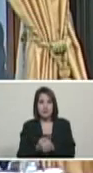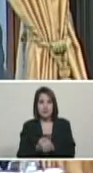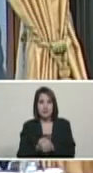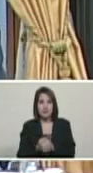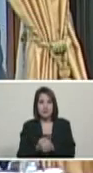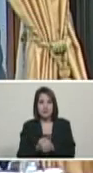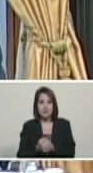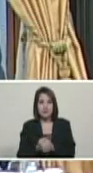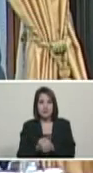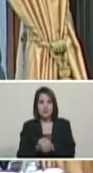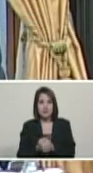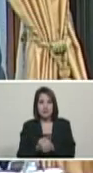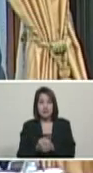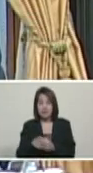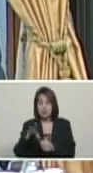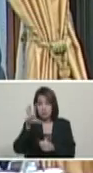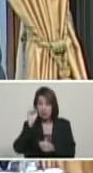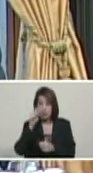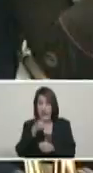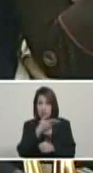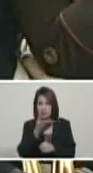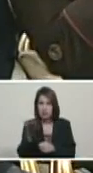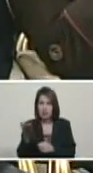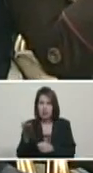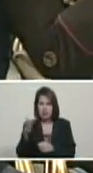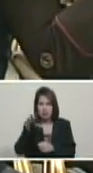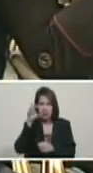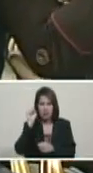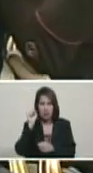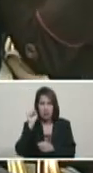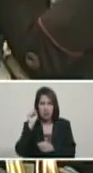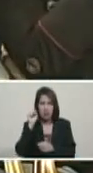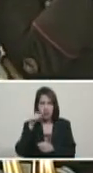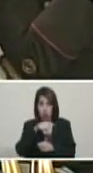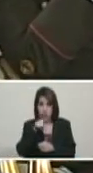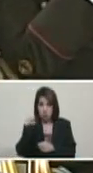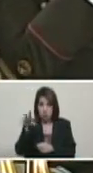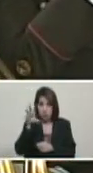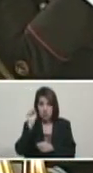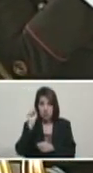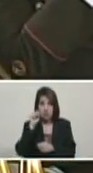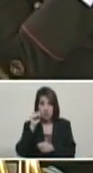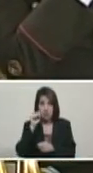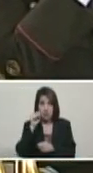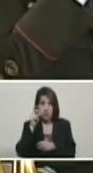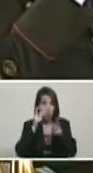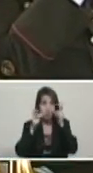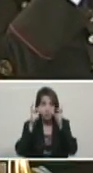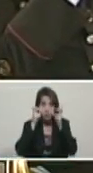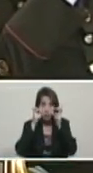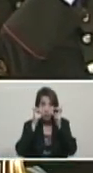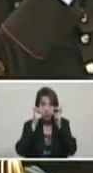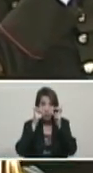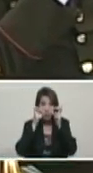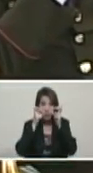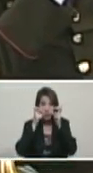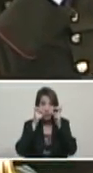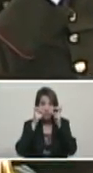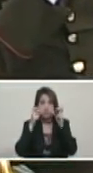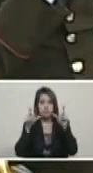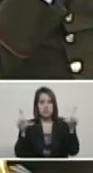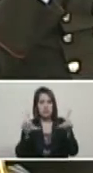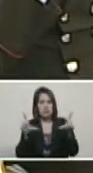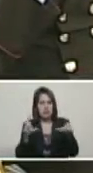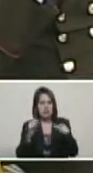¿Entendido, verdad? Eso se entiende. ¿Me entienden ustedes también, compatriotas que me escuchan y me ven a través de las redes